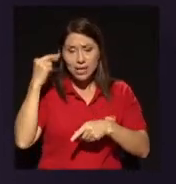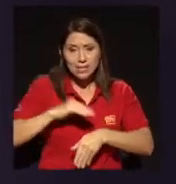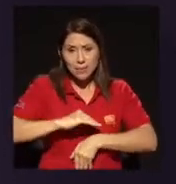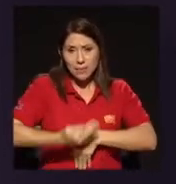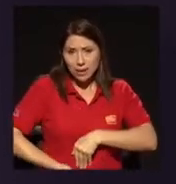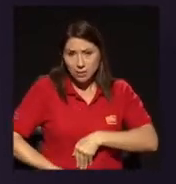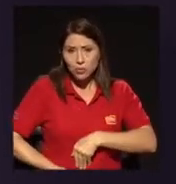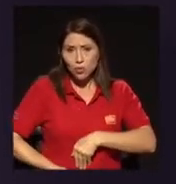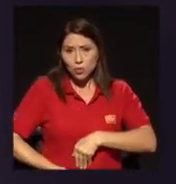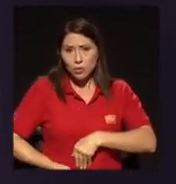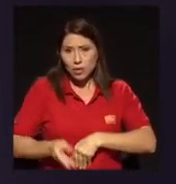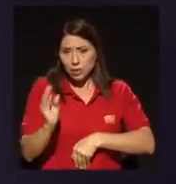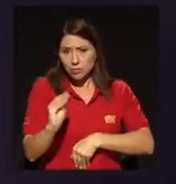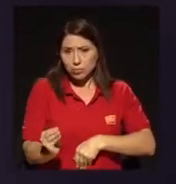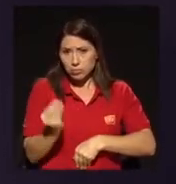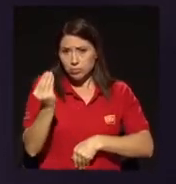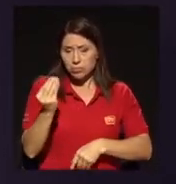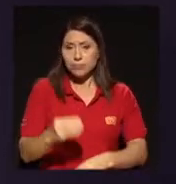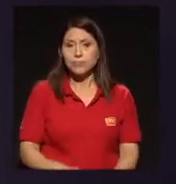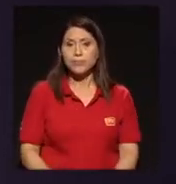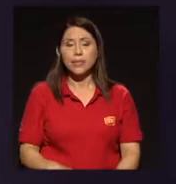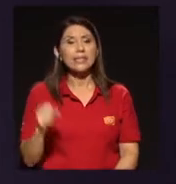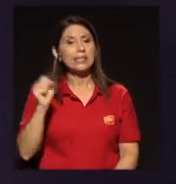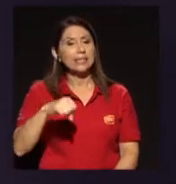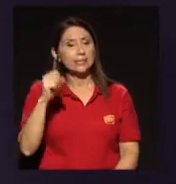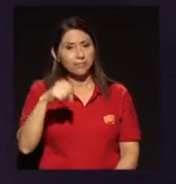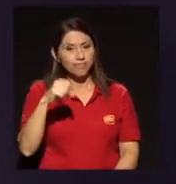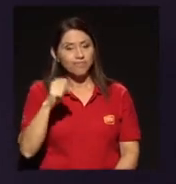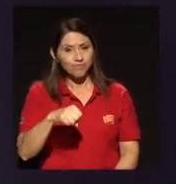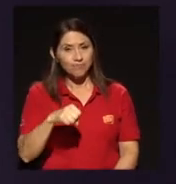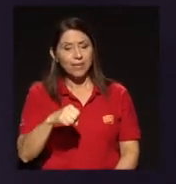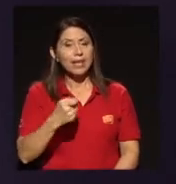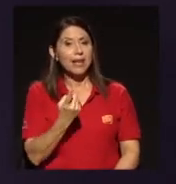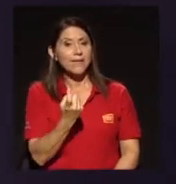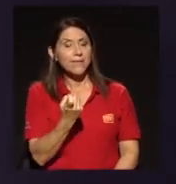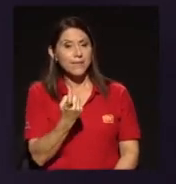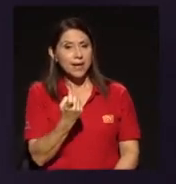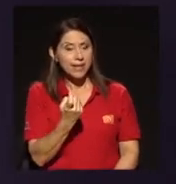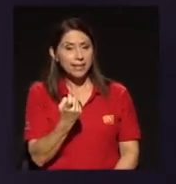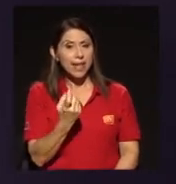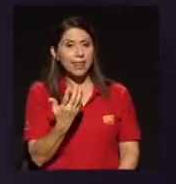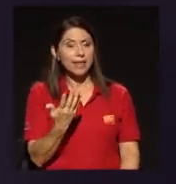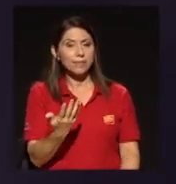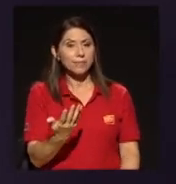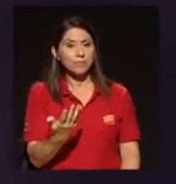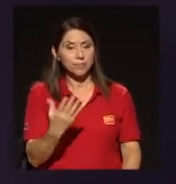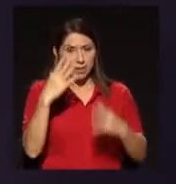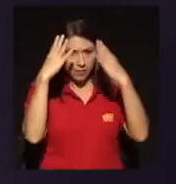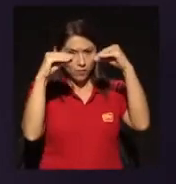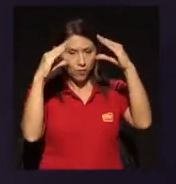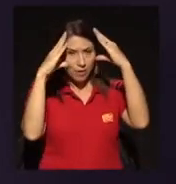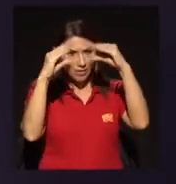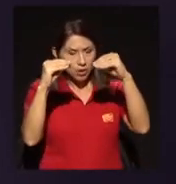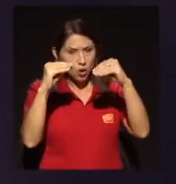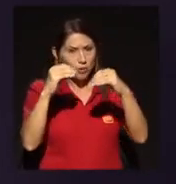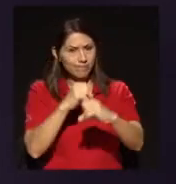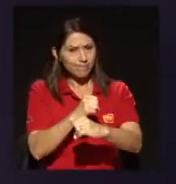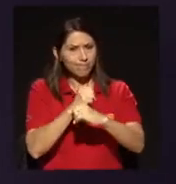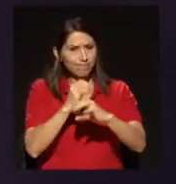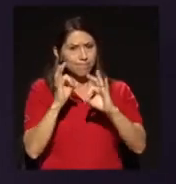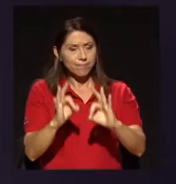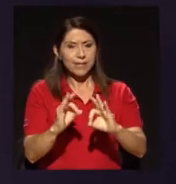en este grupo poblacional? Sí, definitivamente la falta de información certera,